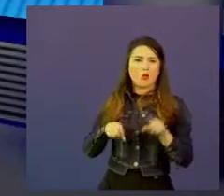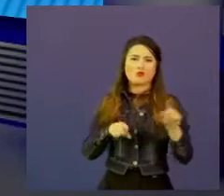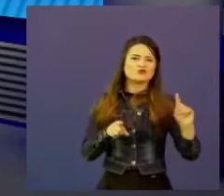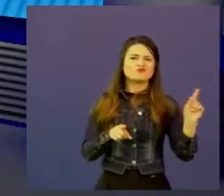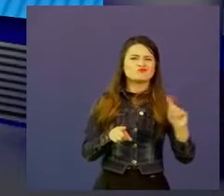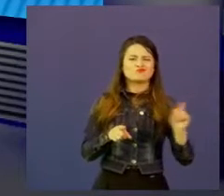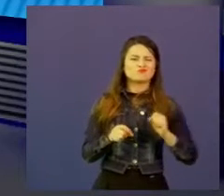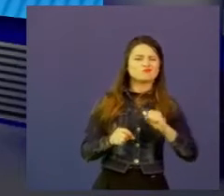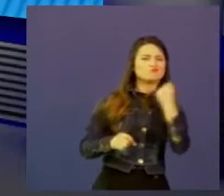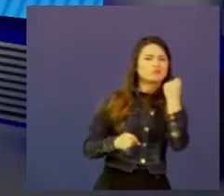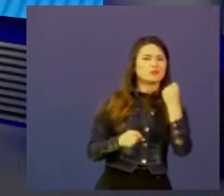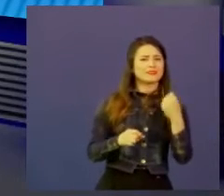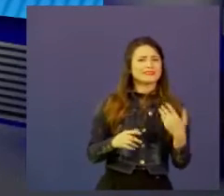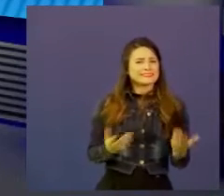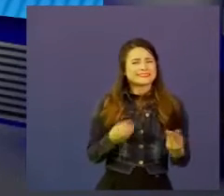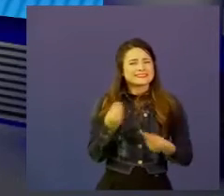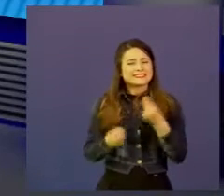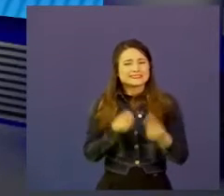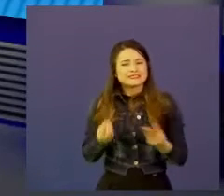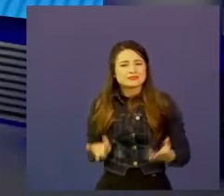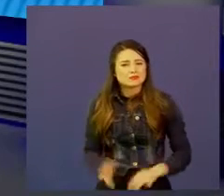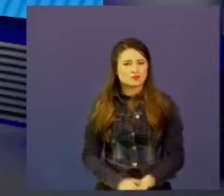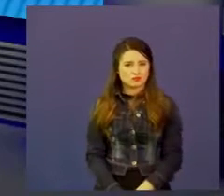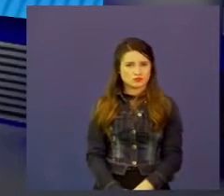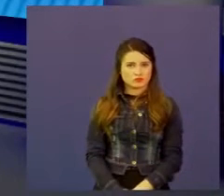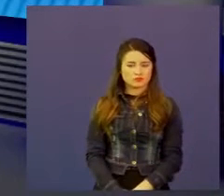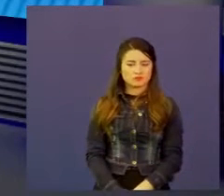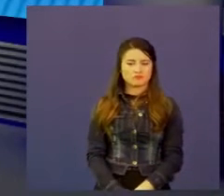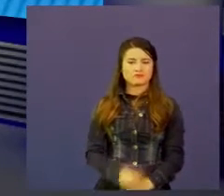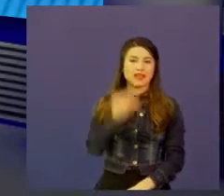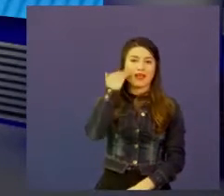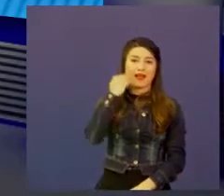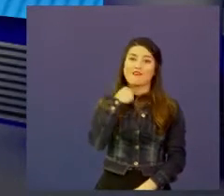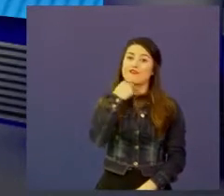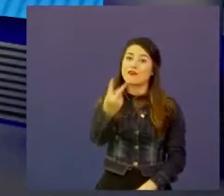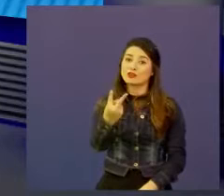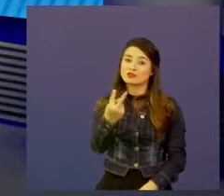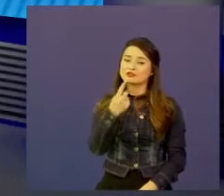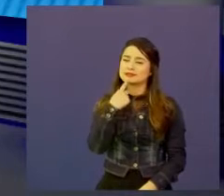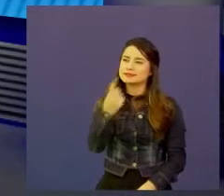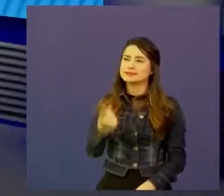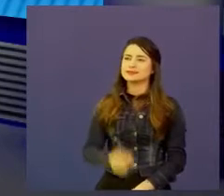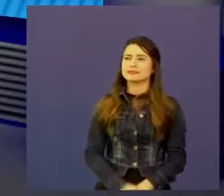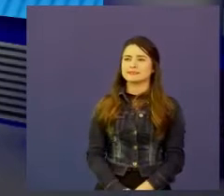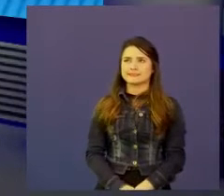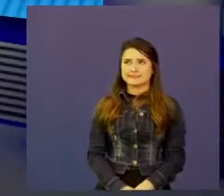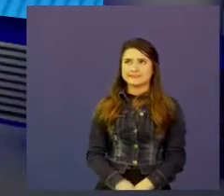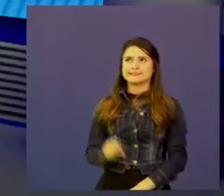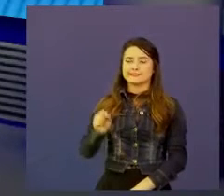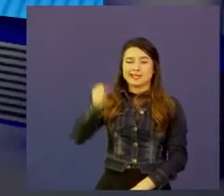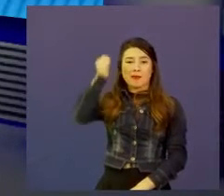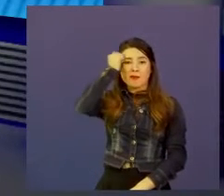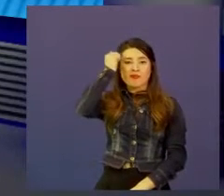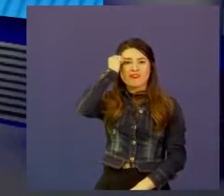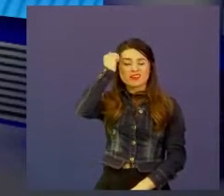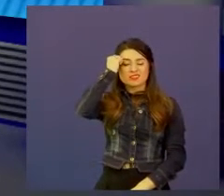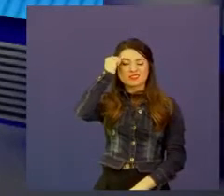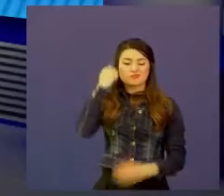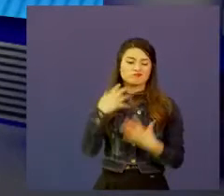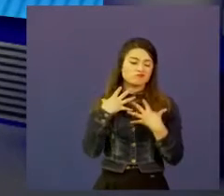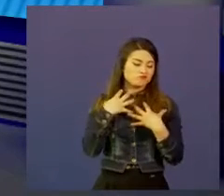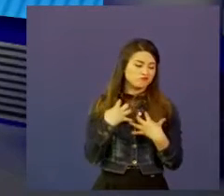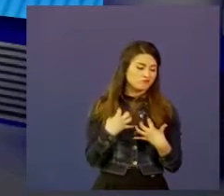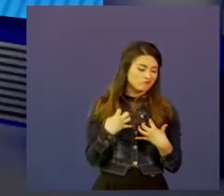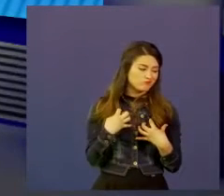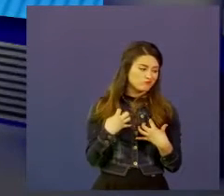ver, primero que todo yo pienso que la motivación de los profesores surge cuando ellos tienen